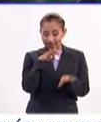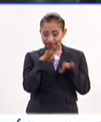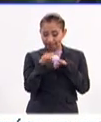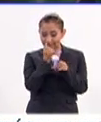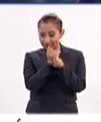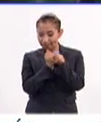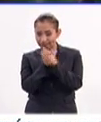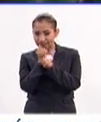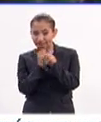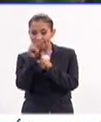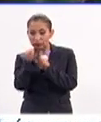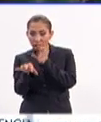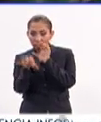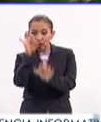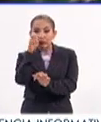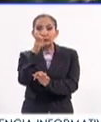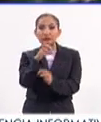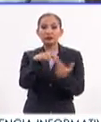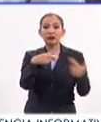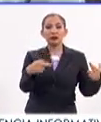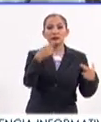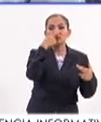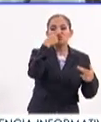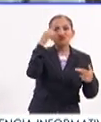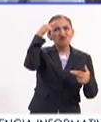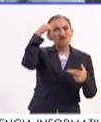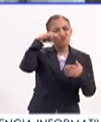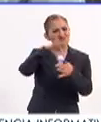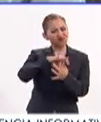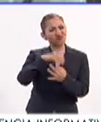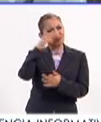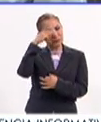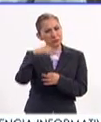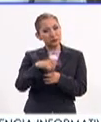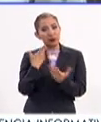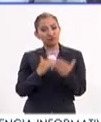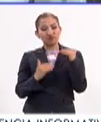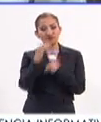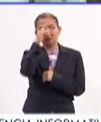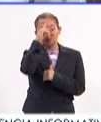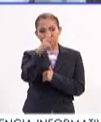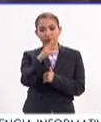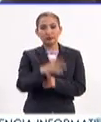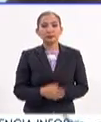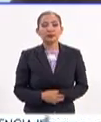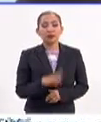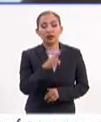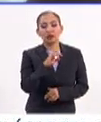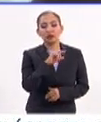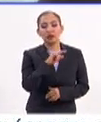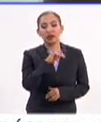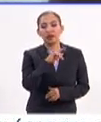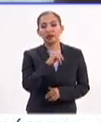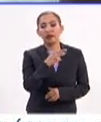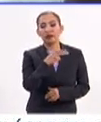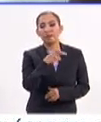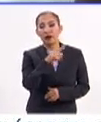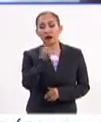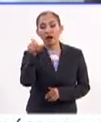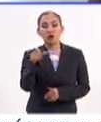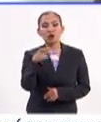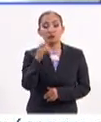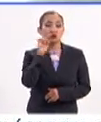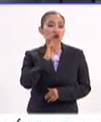de investigación logró descifrar esta relación, además de poner en alto el nombre de México. Rosalinda Guevara Guzmán es